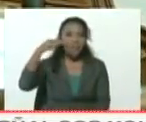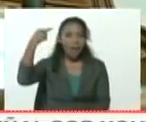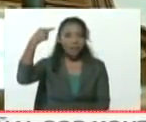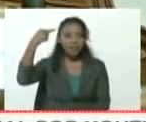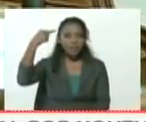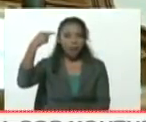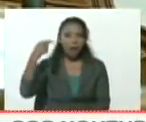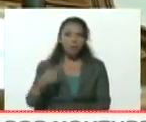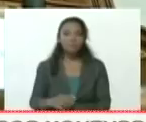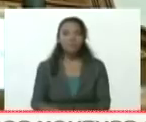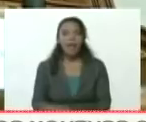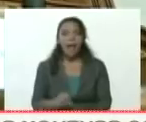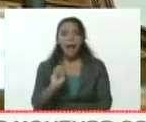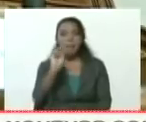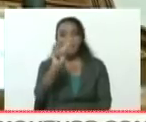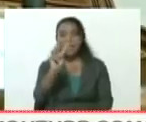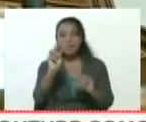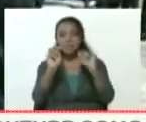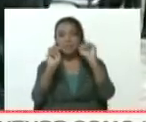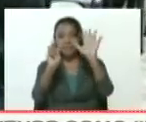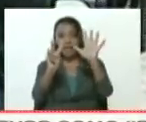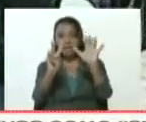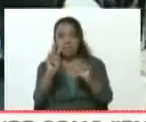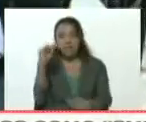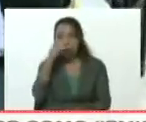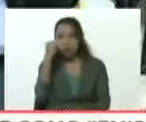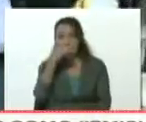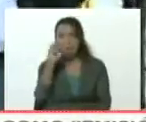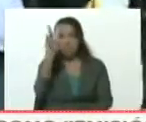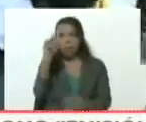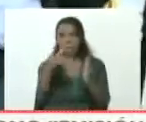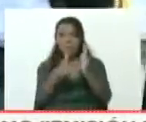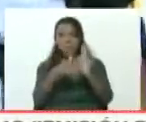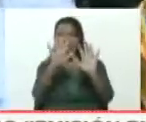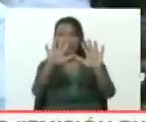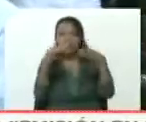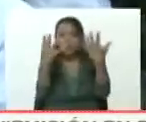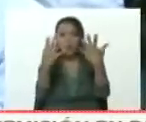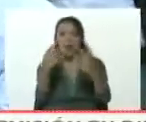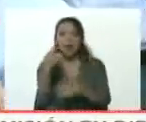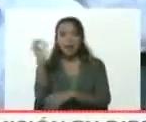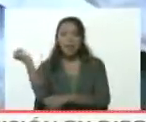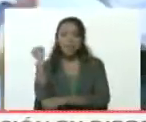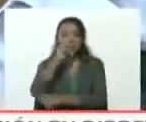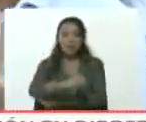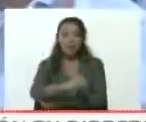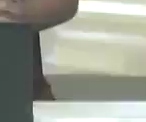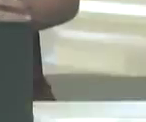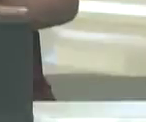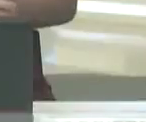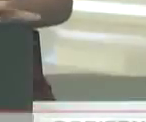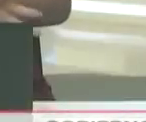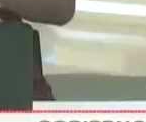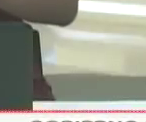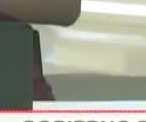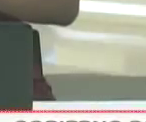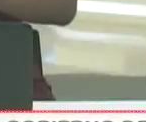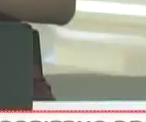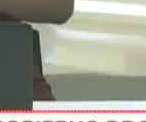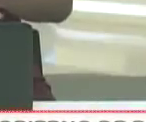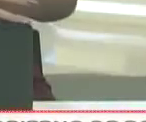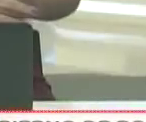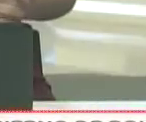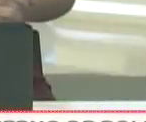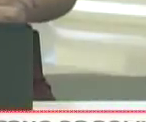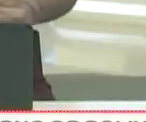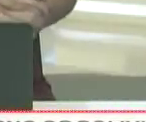del 27 de octubre de 2019 y la derrota del neoliberalismo criminal. Amigos televidentes, de inmediato